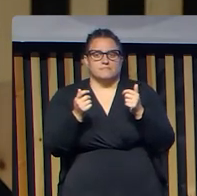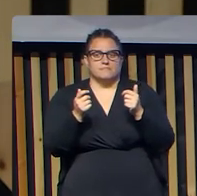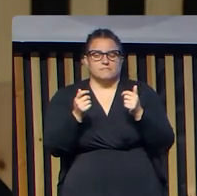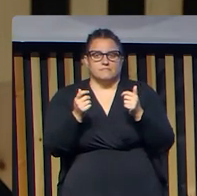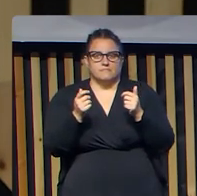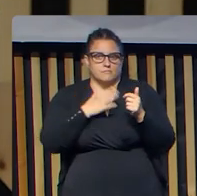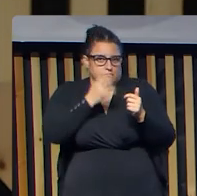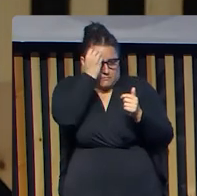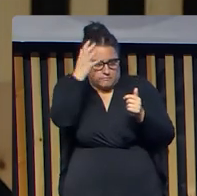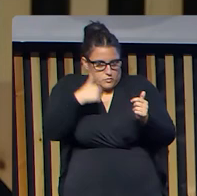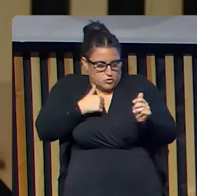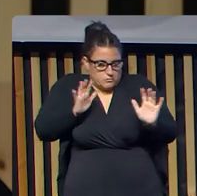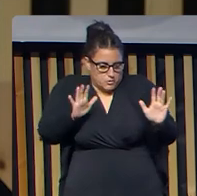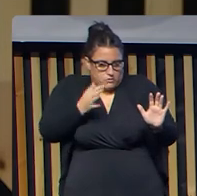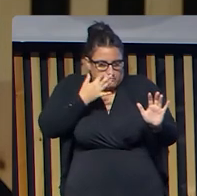formal